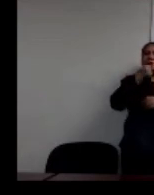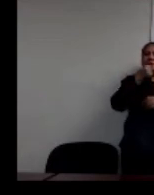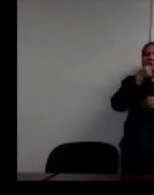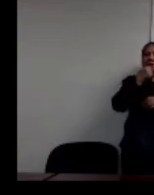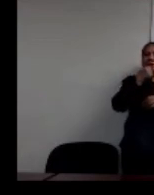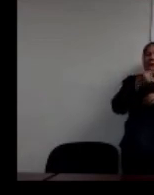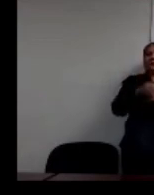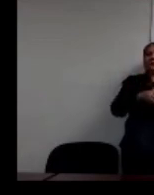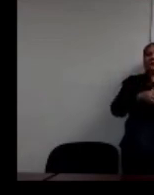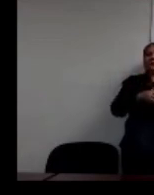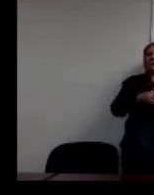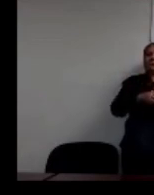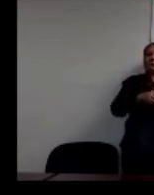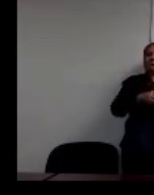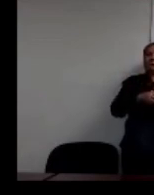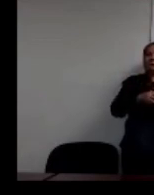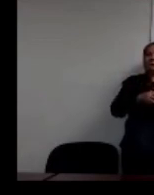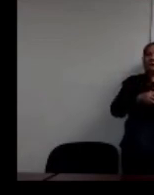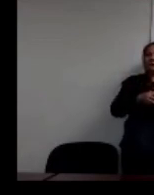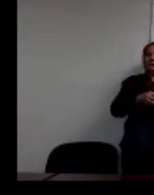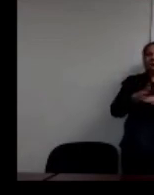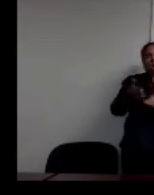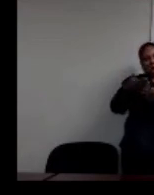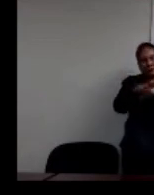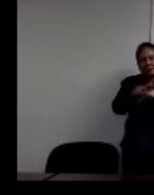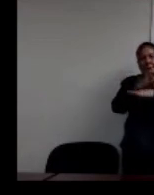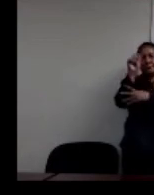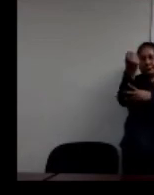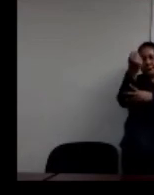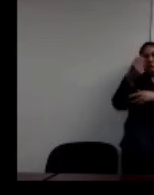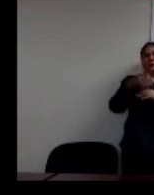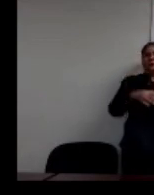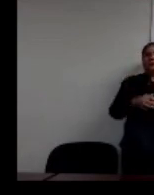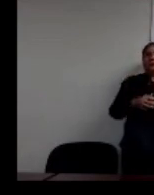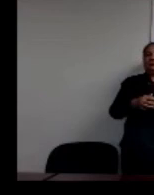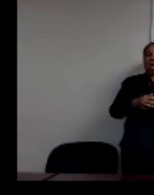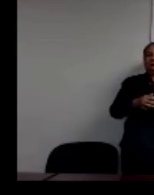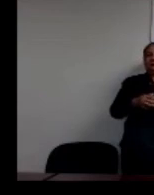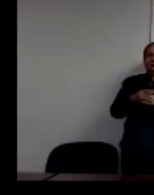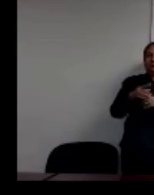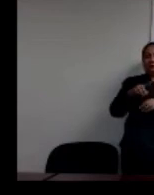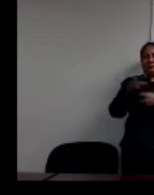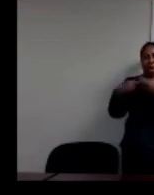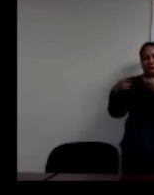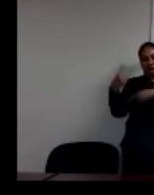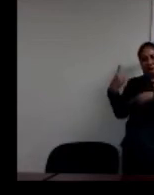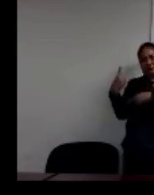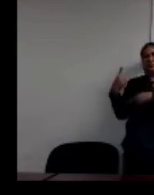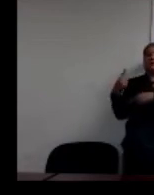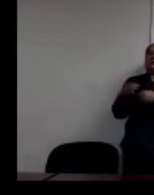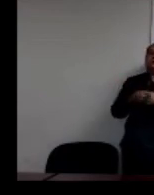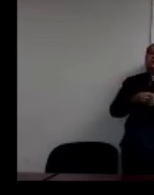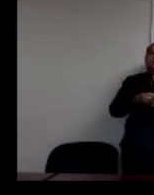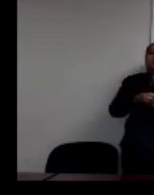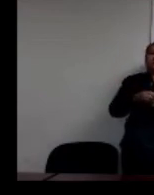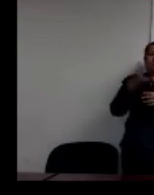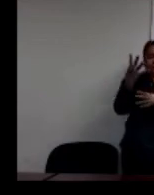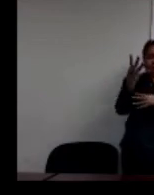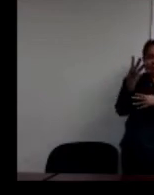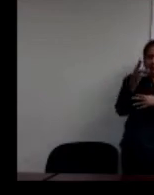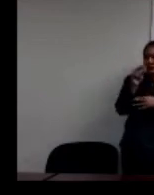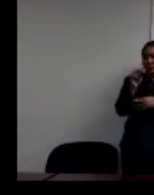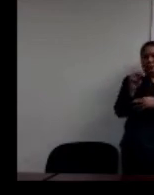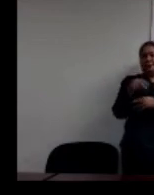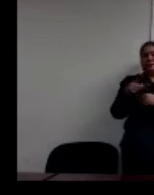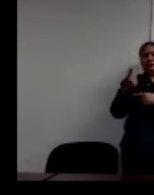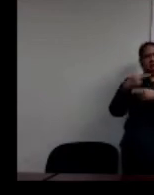el condicionamiento ya no funciona. Hay que cambiar de técnica. Me regreso a la 1. Si ya voy a la 4, me puedo regresar a la 1. Y si voy